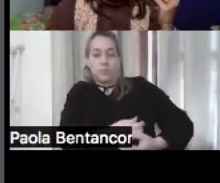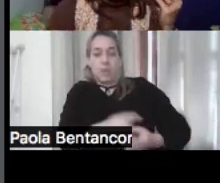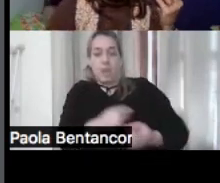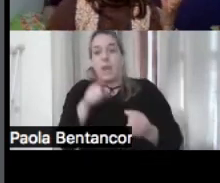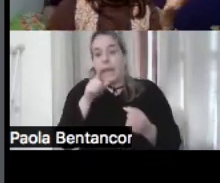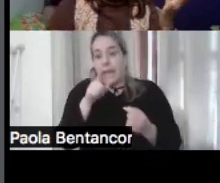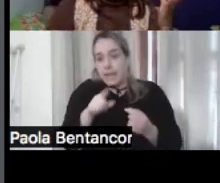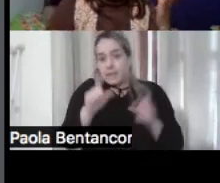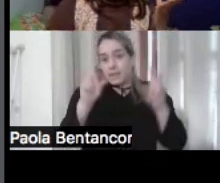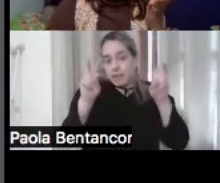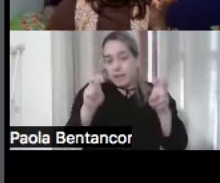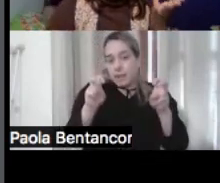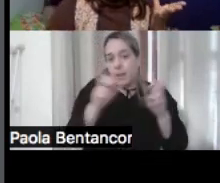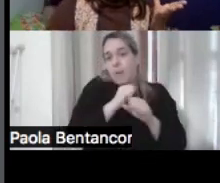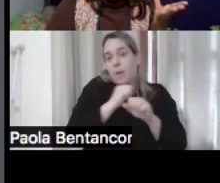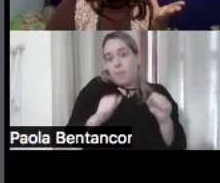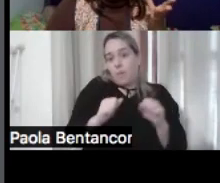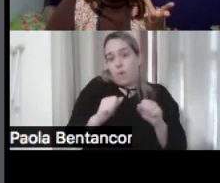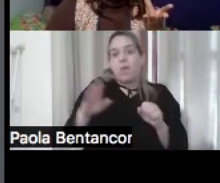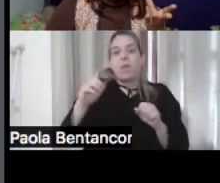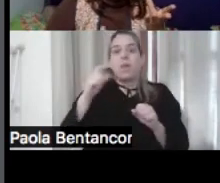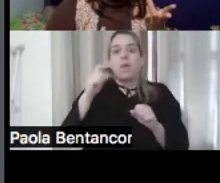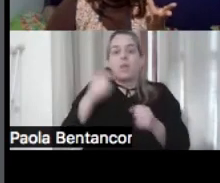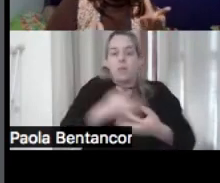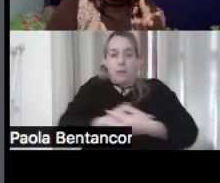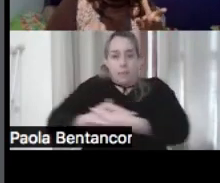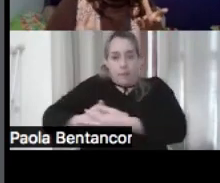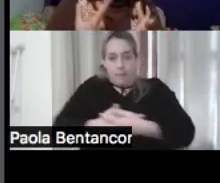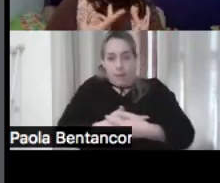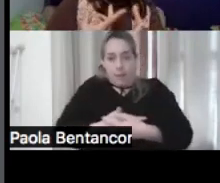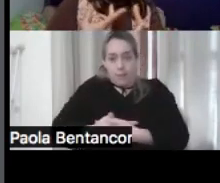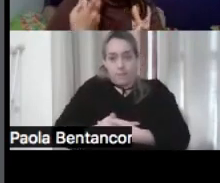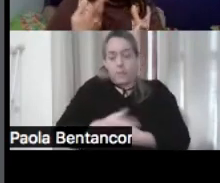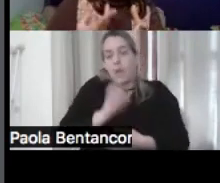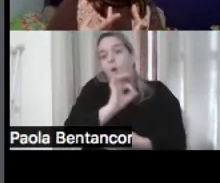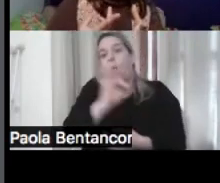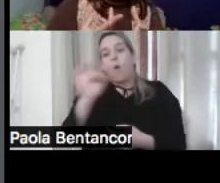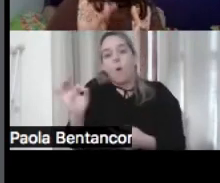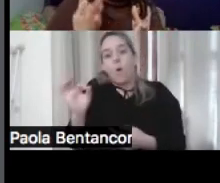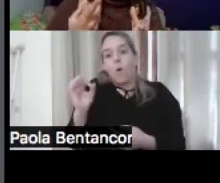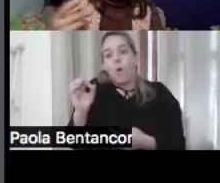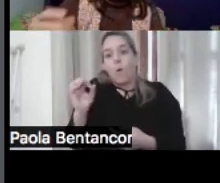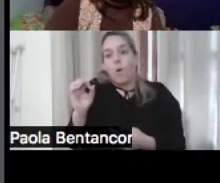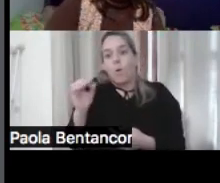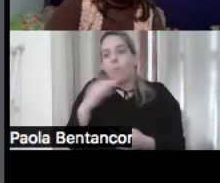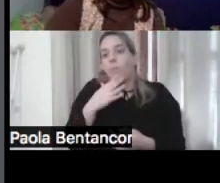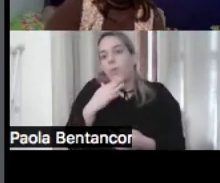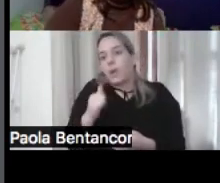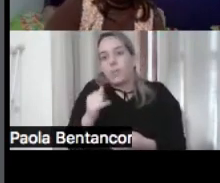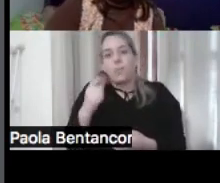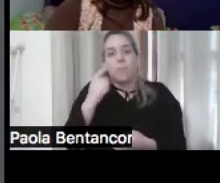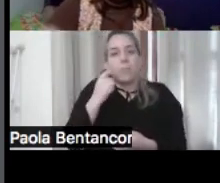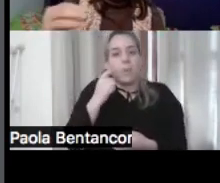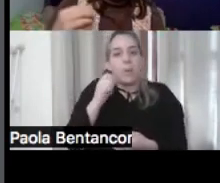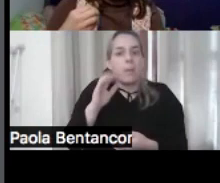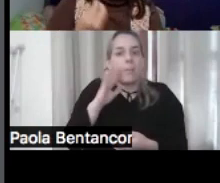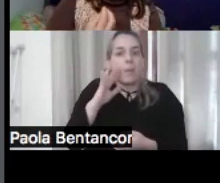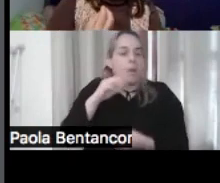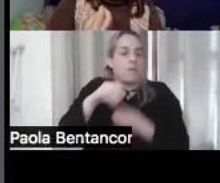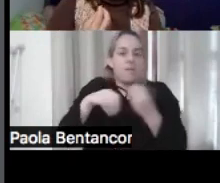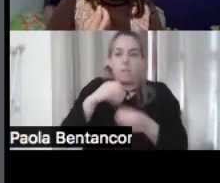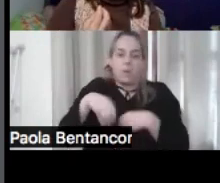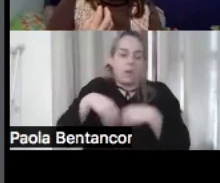la bebé, como de la persona adulta que va a estar a cargo de alimentar a ese niño o a esa